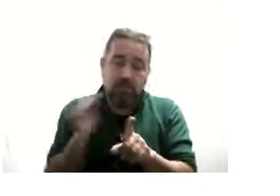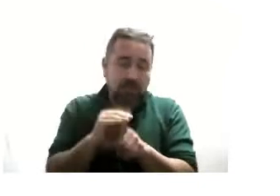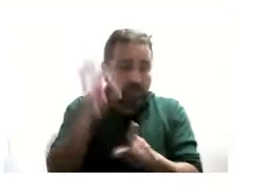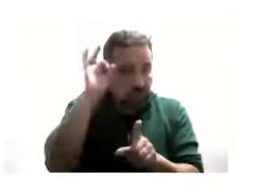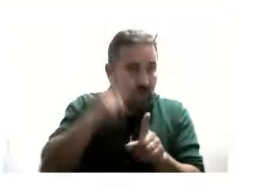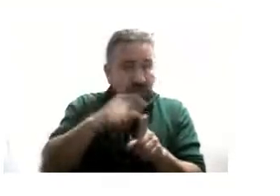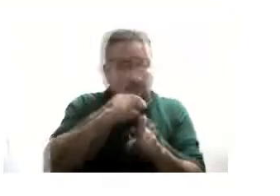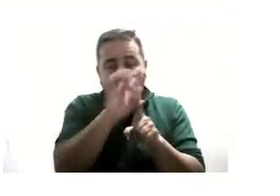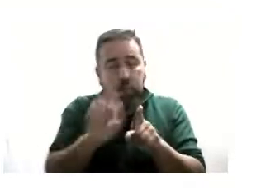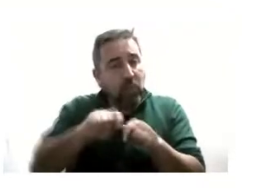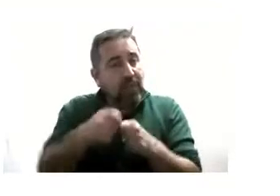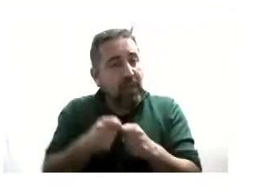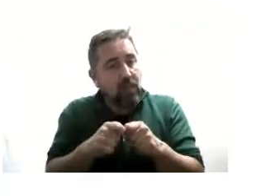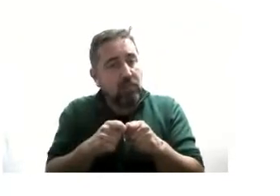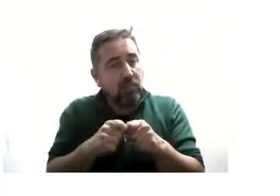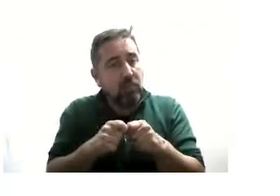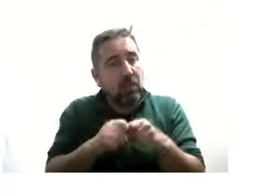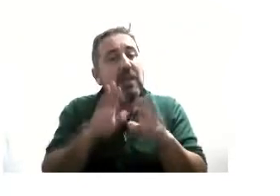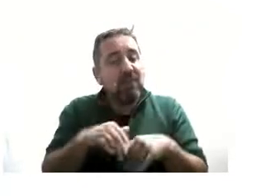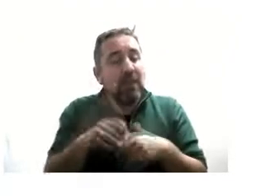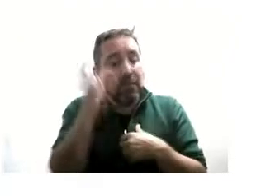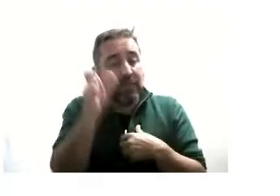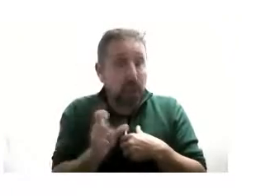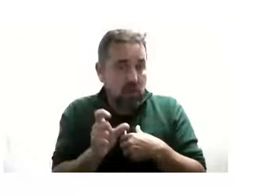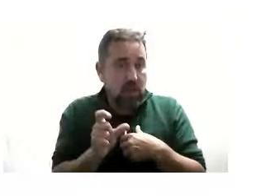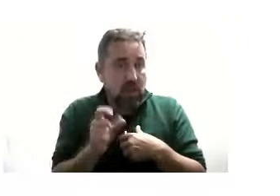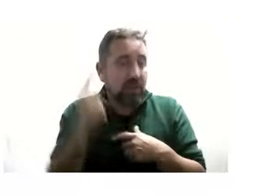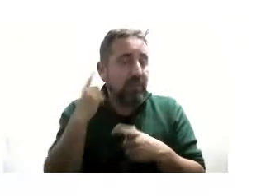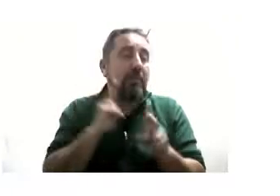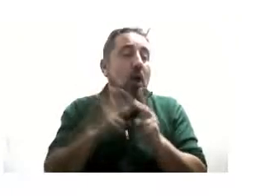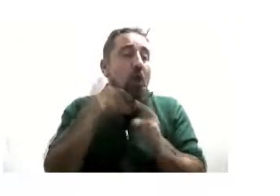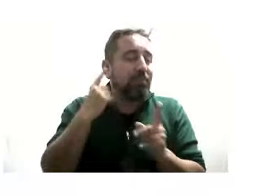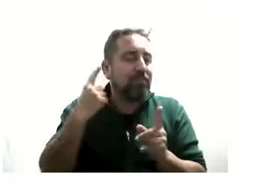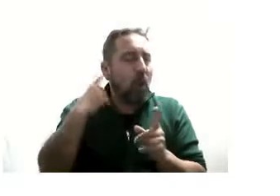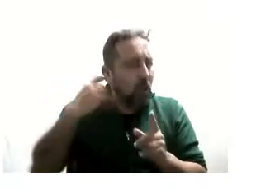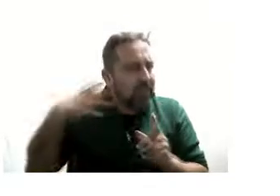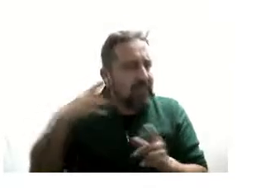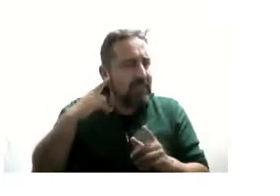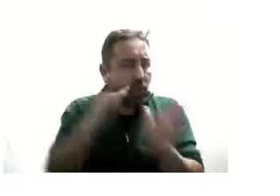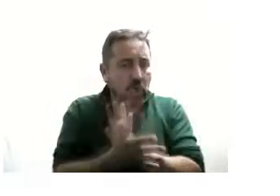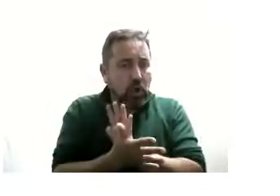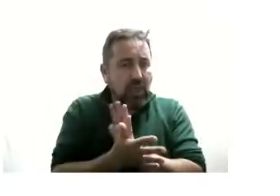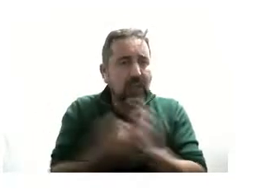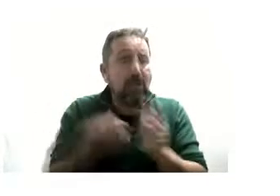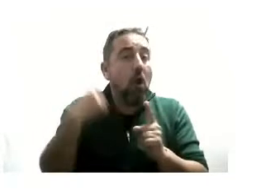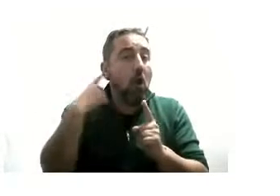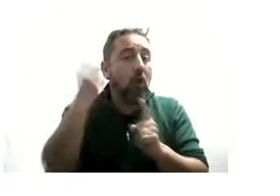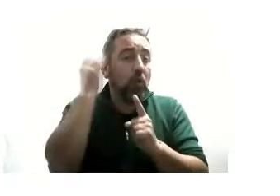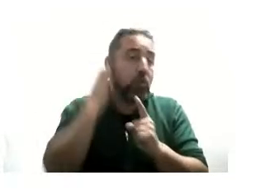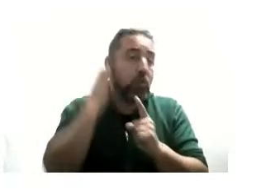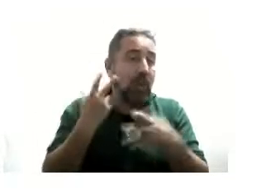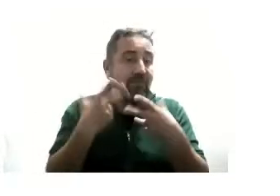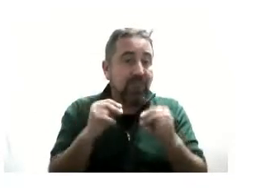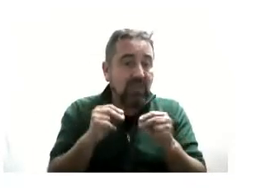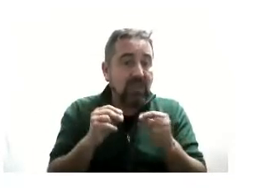el conducto y conseguimos que la persona que tiene estas otitis crónicas, por un lado, le deja de supurar el oído y por otro lado es capaz